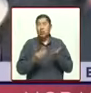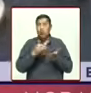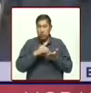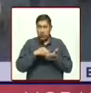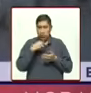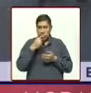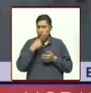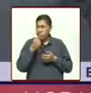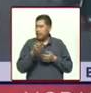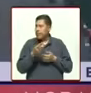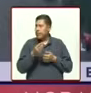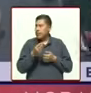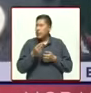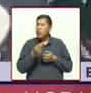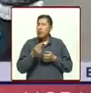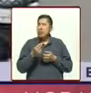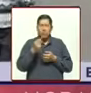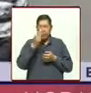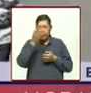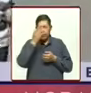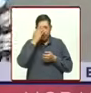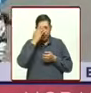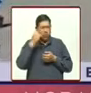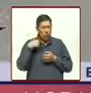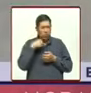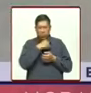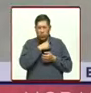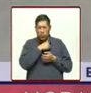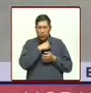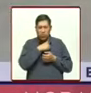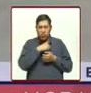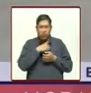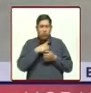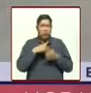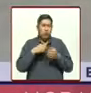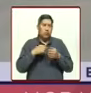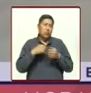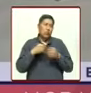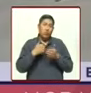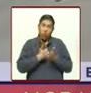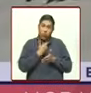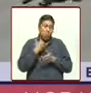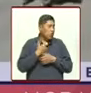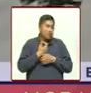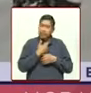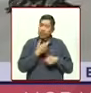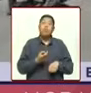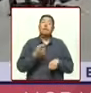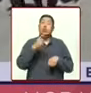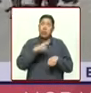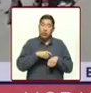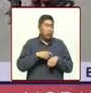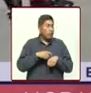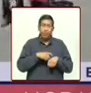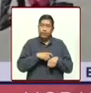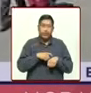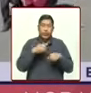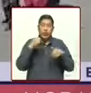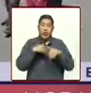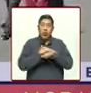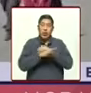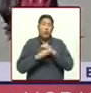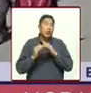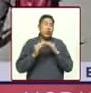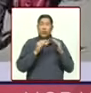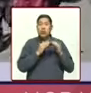Reiterarles, ya hay planes, no es ninguna novedad, no es la primera, es el ingreso a la